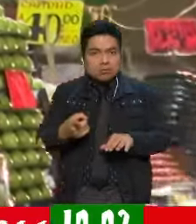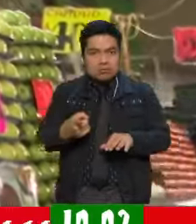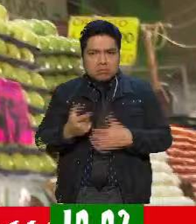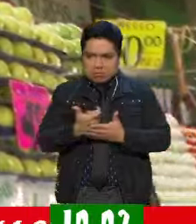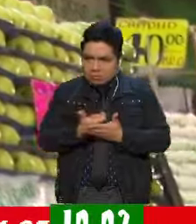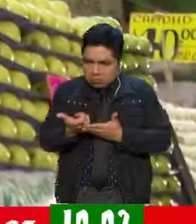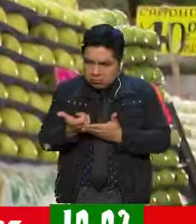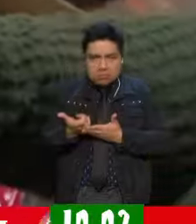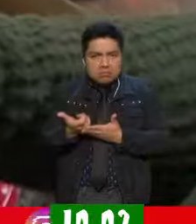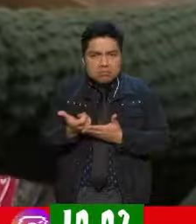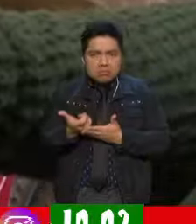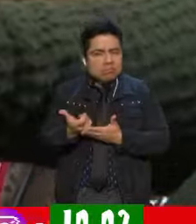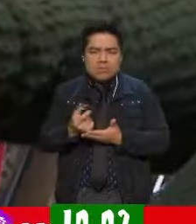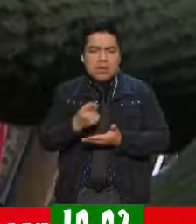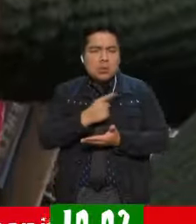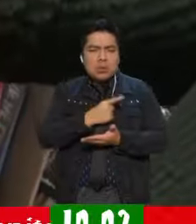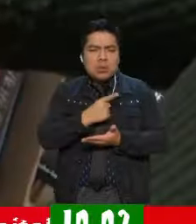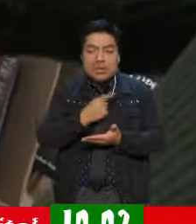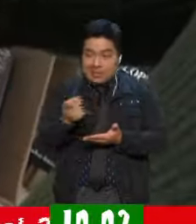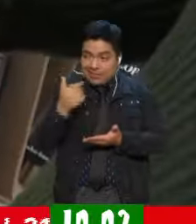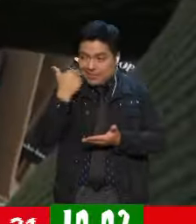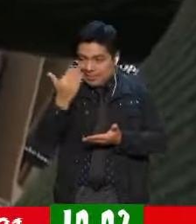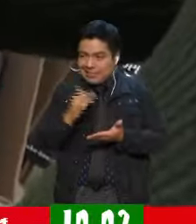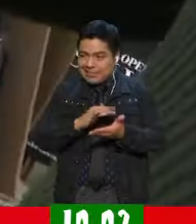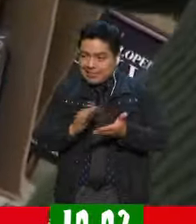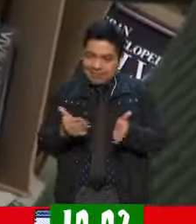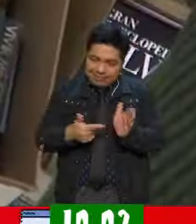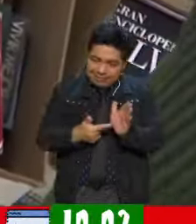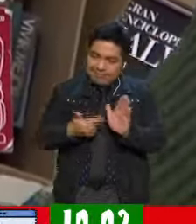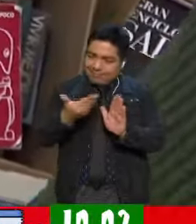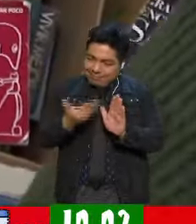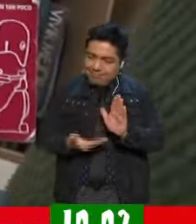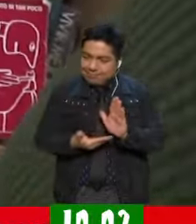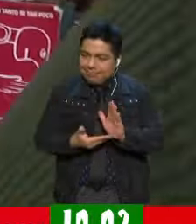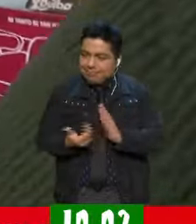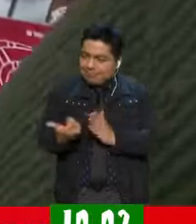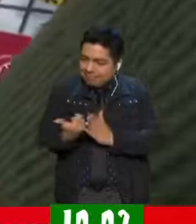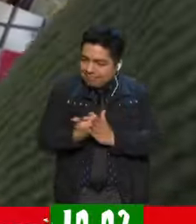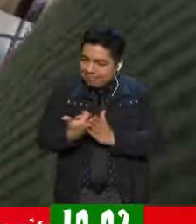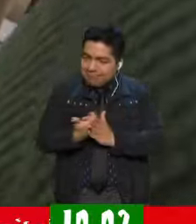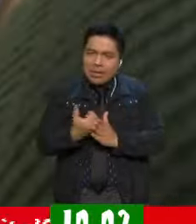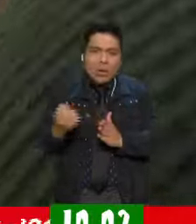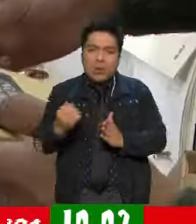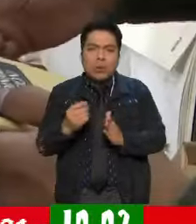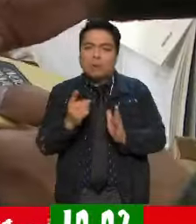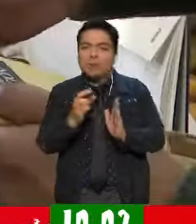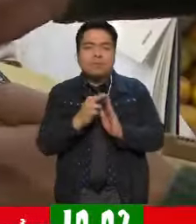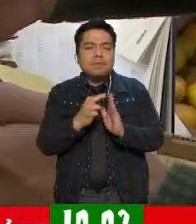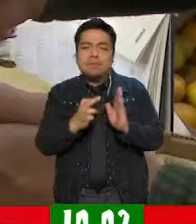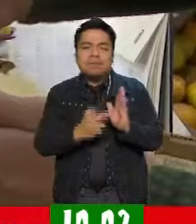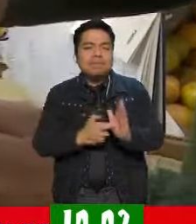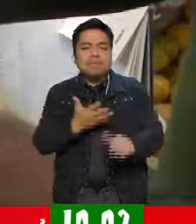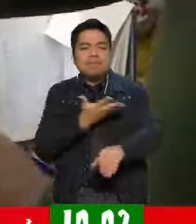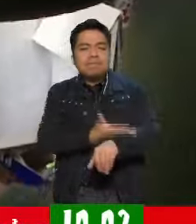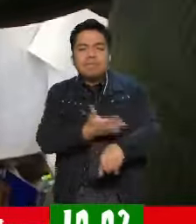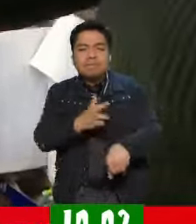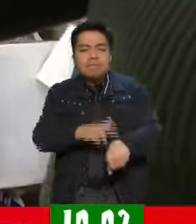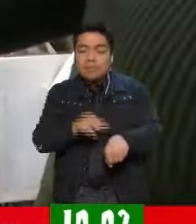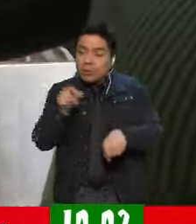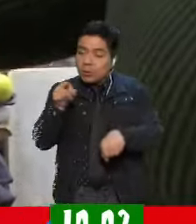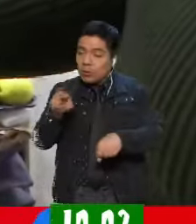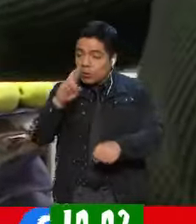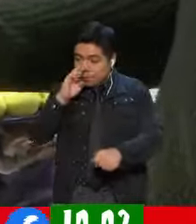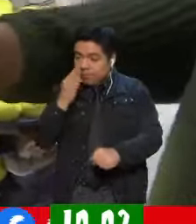pedimos más que las ganas de leer porque no nos nos manejamos por un código de honor en el que tú eres el